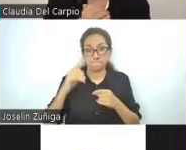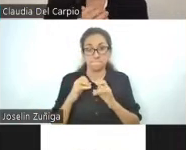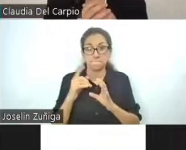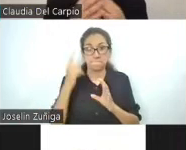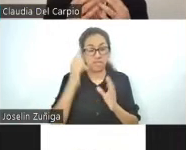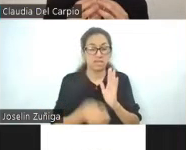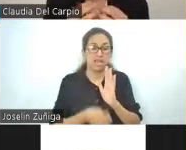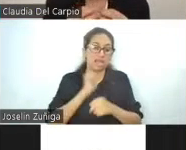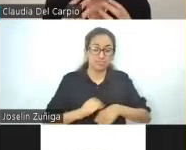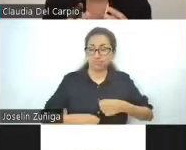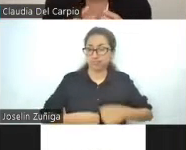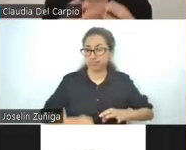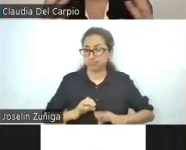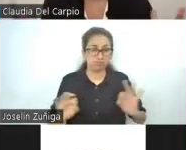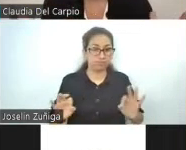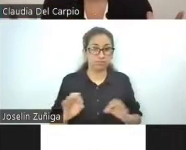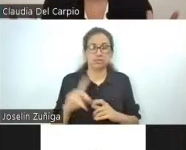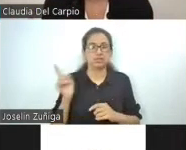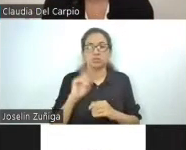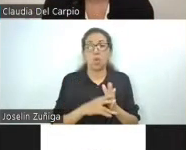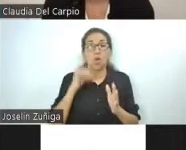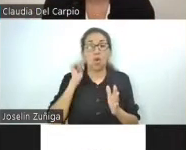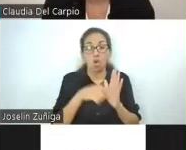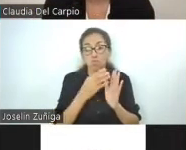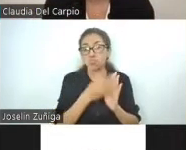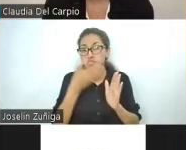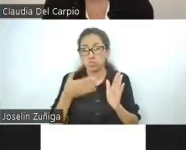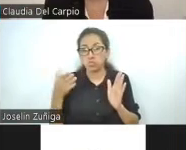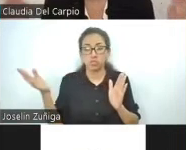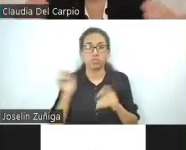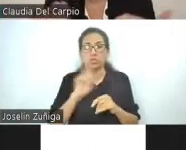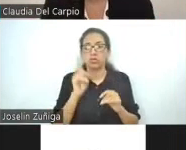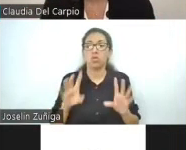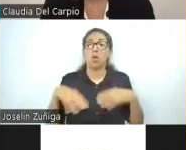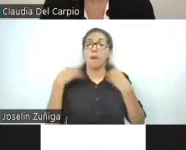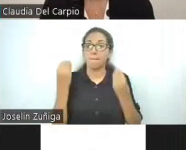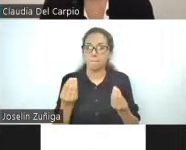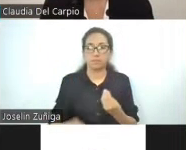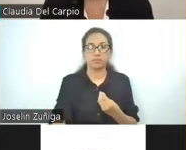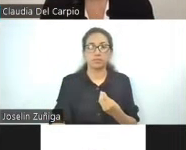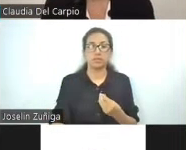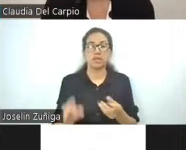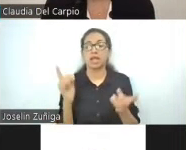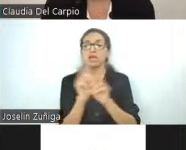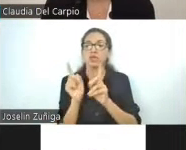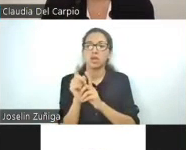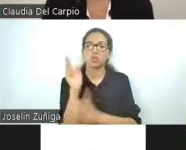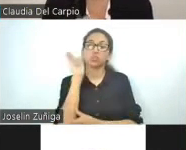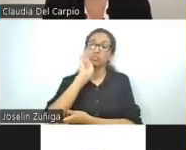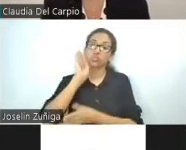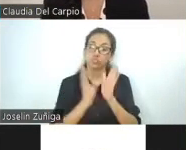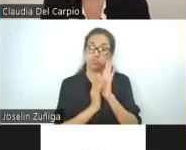contrario, una limpieza excesiva es contraproducente porque arrasa con esos microorganismos